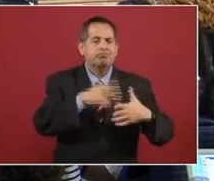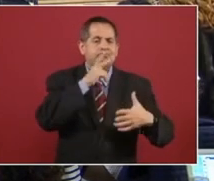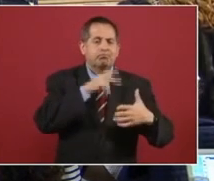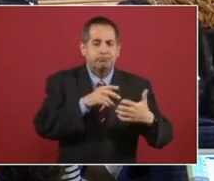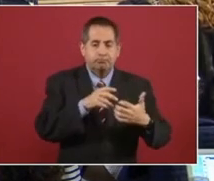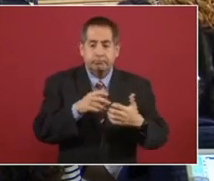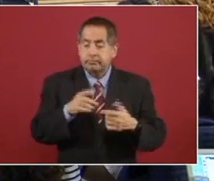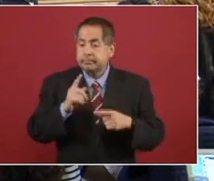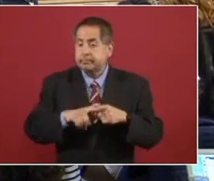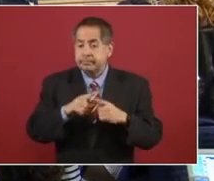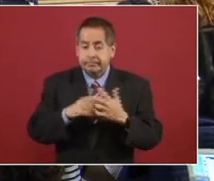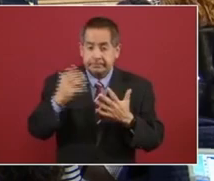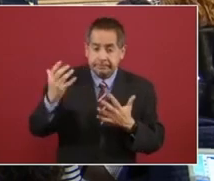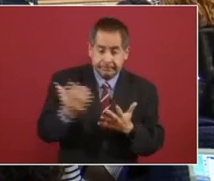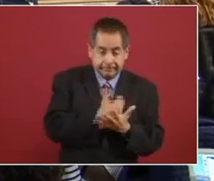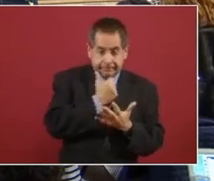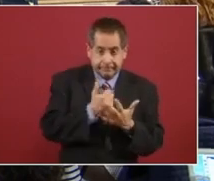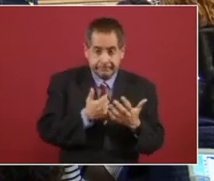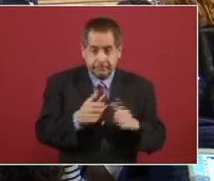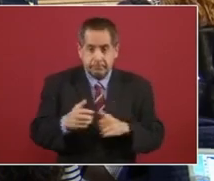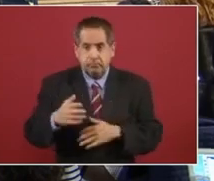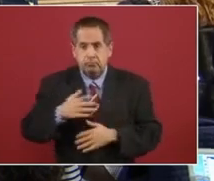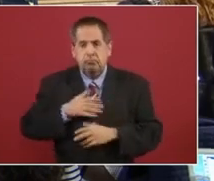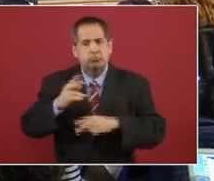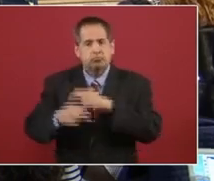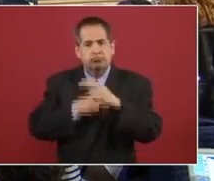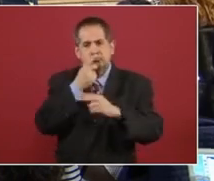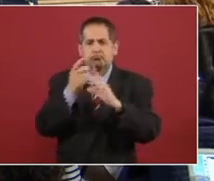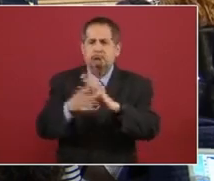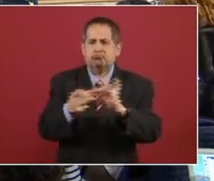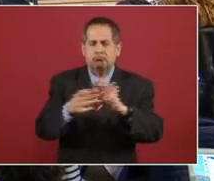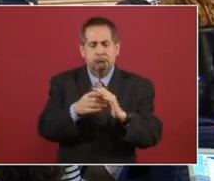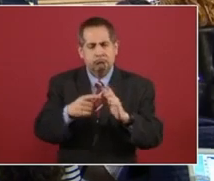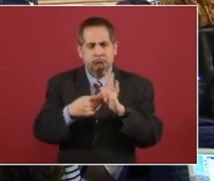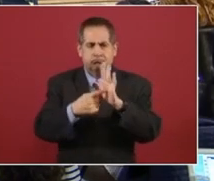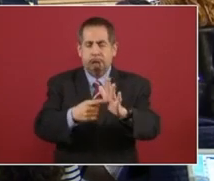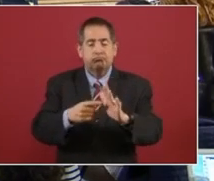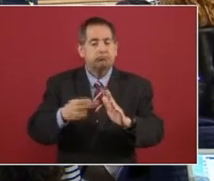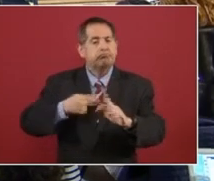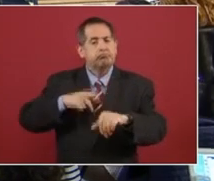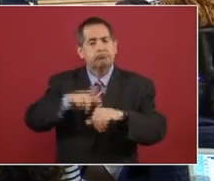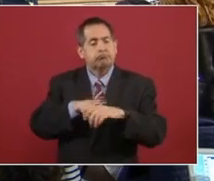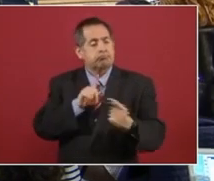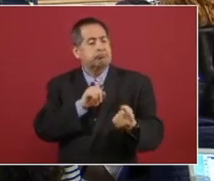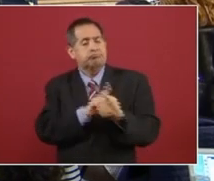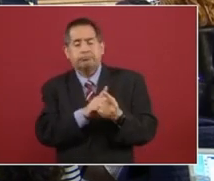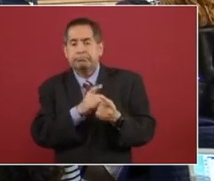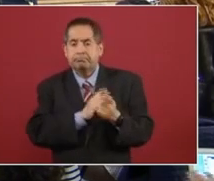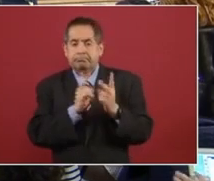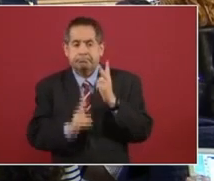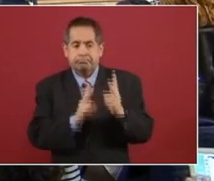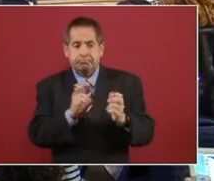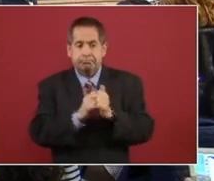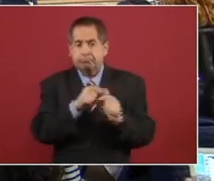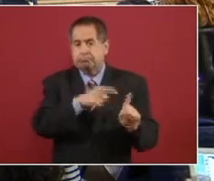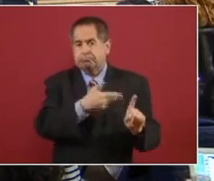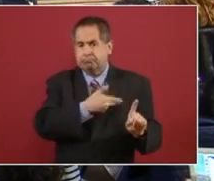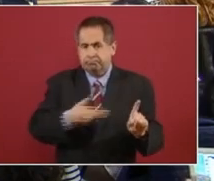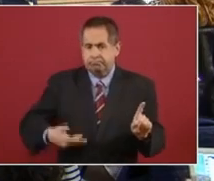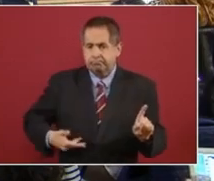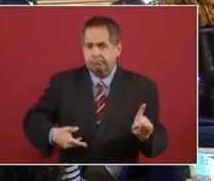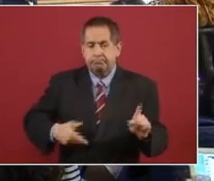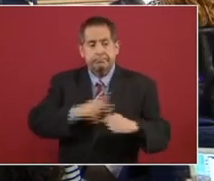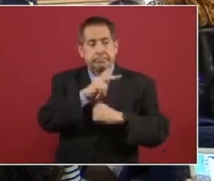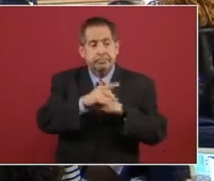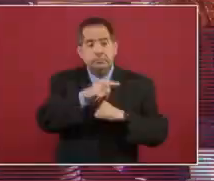la empresa que gane, yo voy a hablar personalmente con el presidente